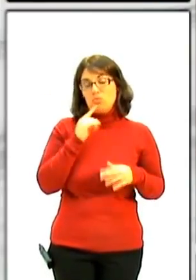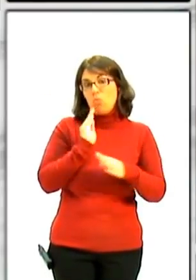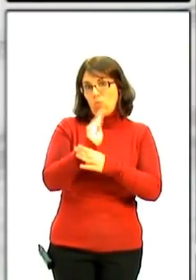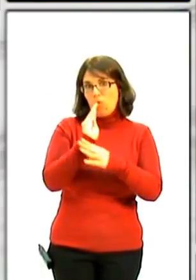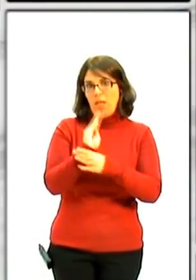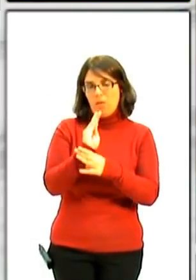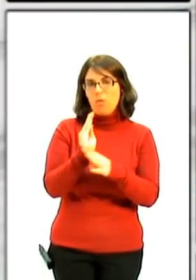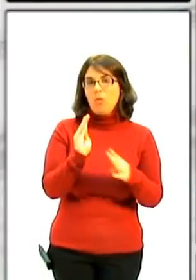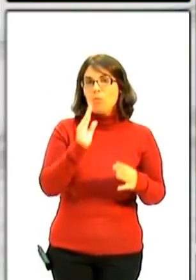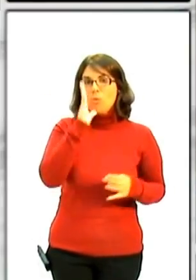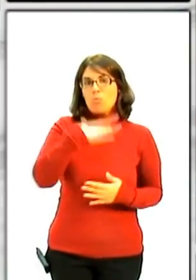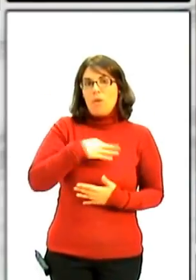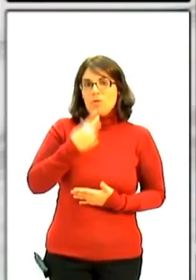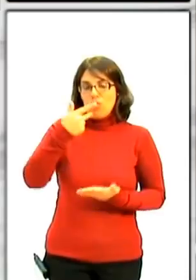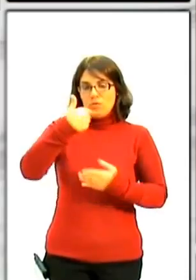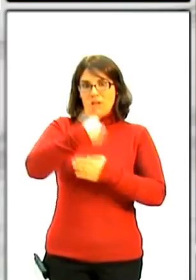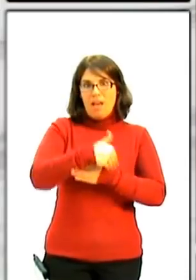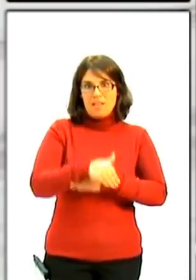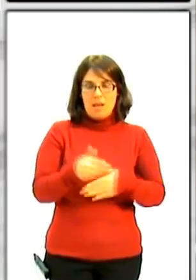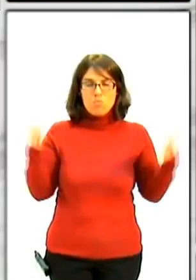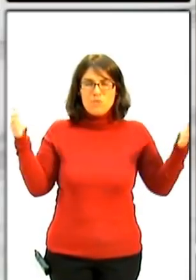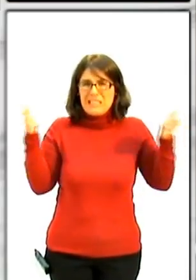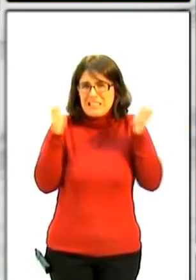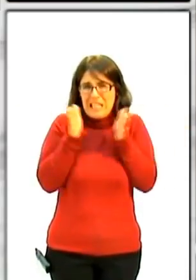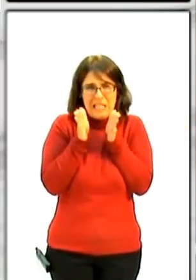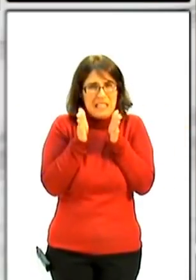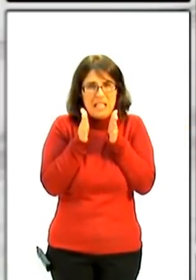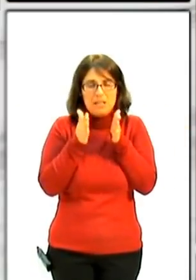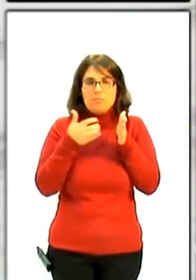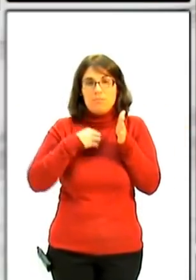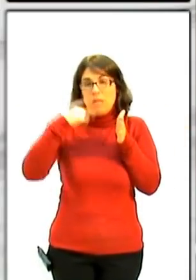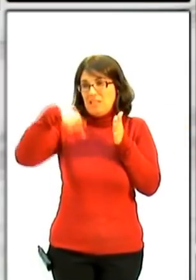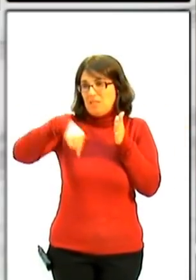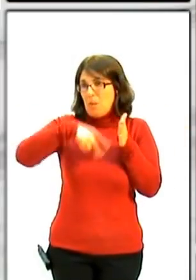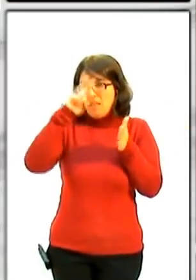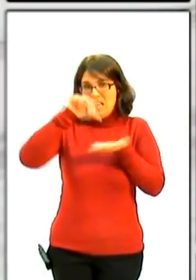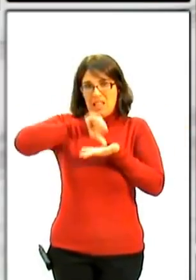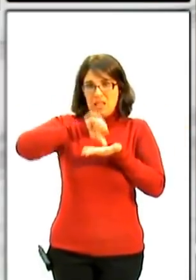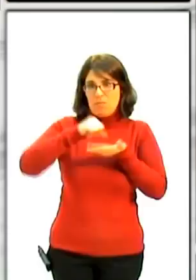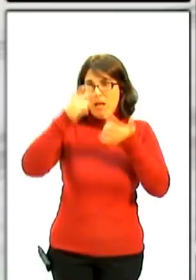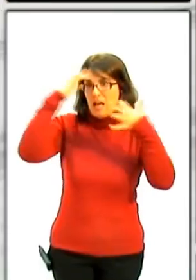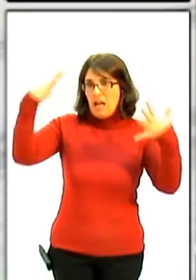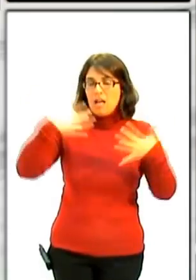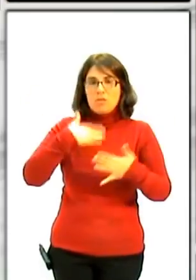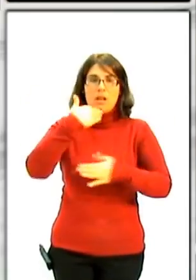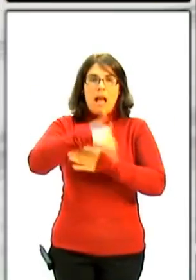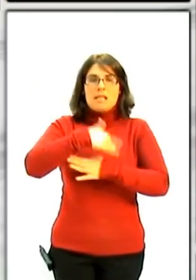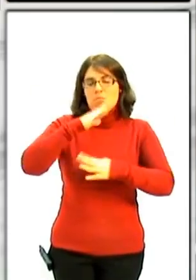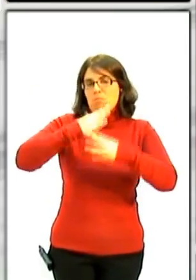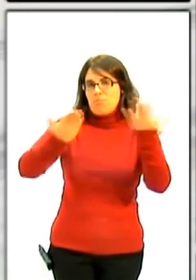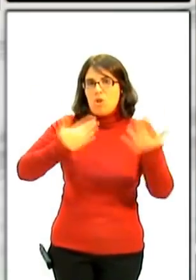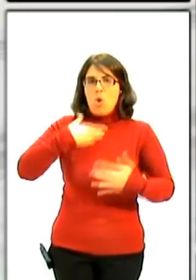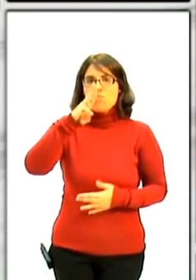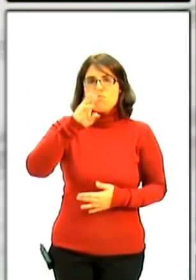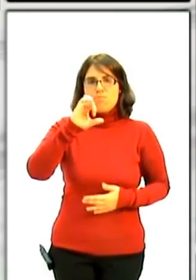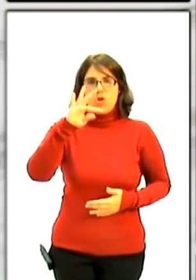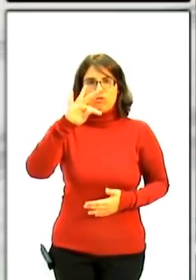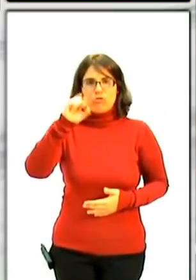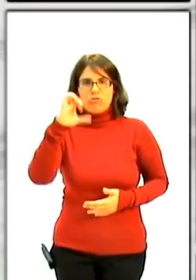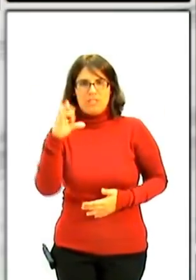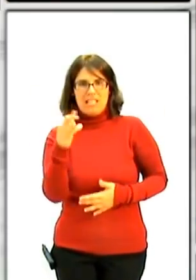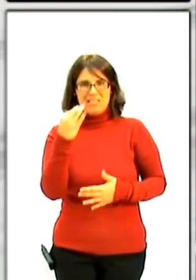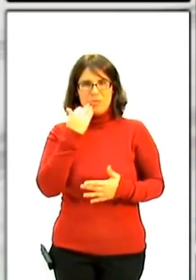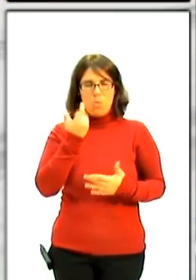estar en una calle muy estrechita, sobre todo en el centro de Madrid pasa mucho, imaginaros la calle Postas, en fin, esa zona de la Plaza